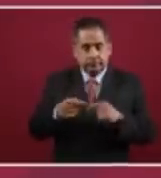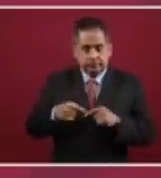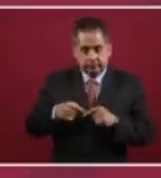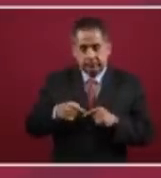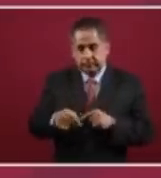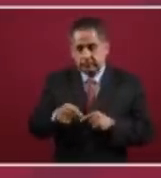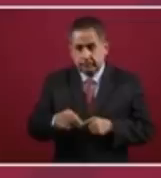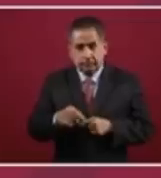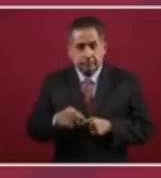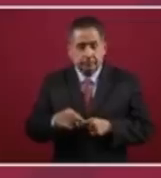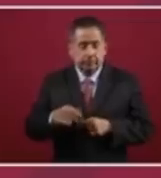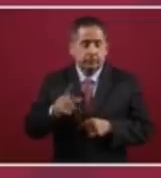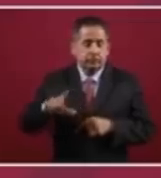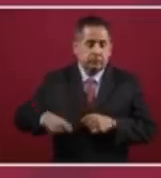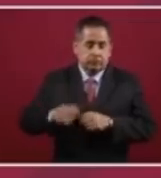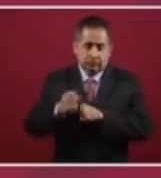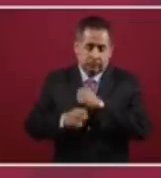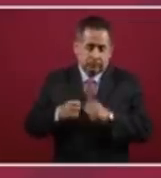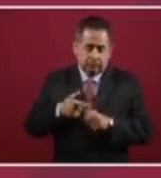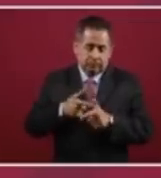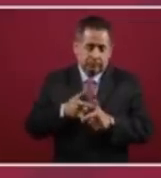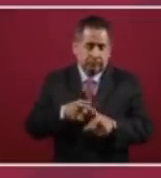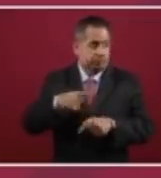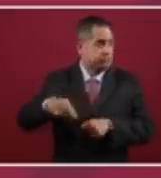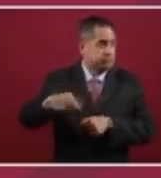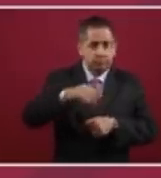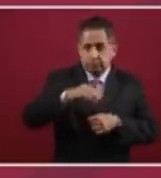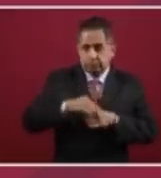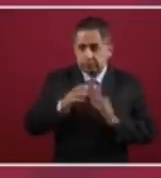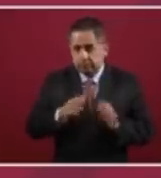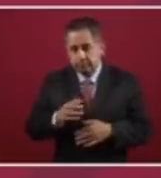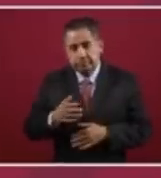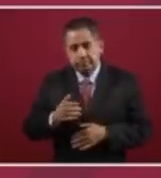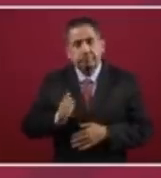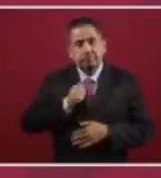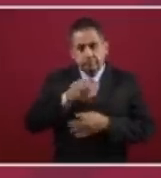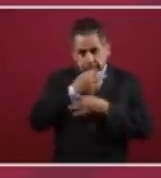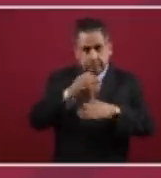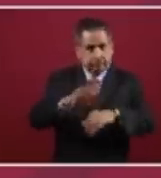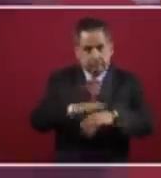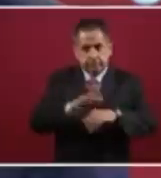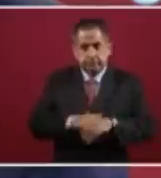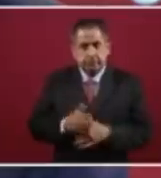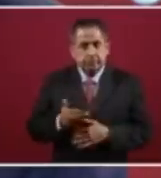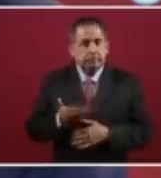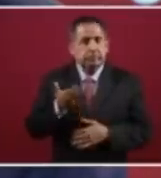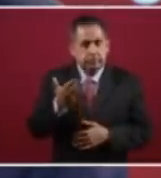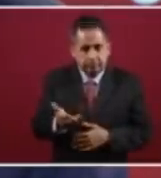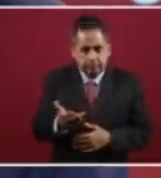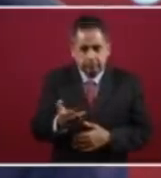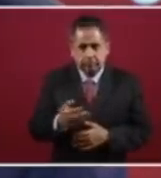si el pueblo así lo decide, que aprovecho para pedirle a los